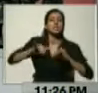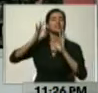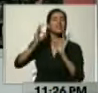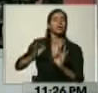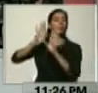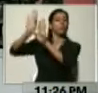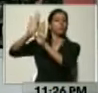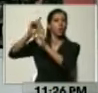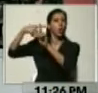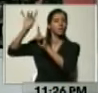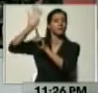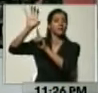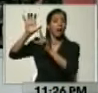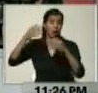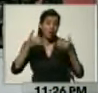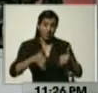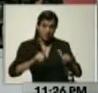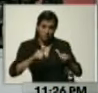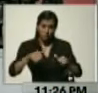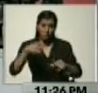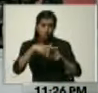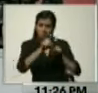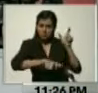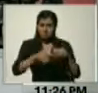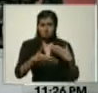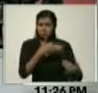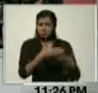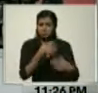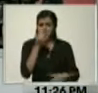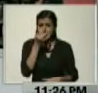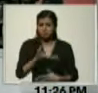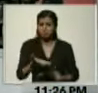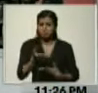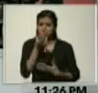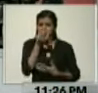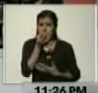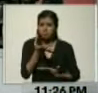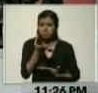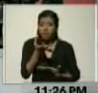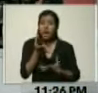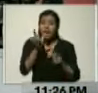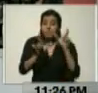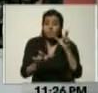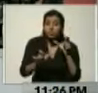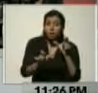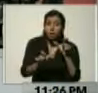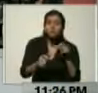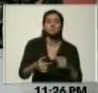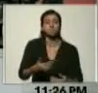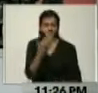Son los hijos de los demás. Los que corren peligro. Y los que tienen que exponerse.